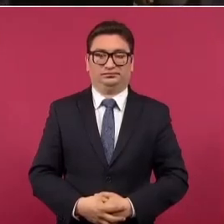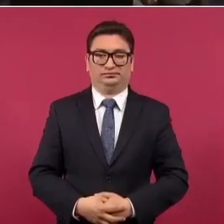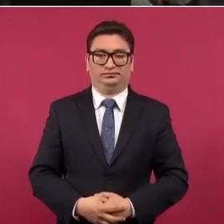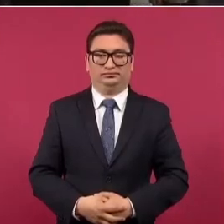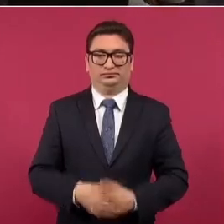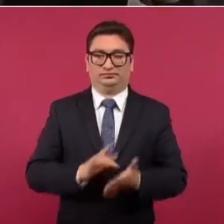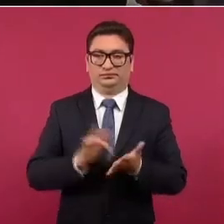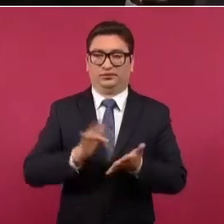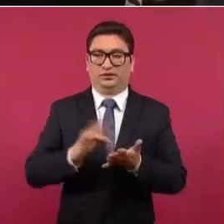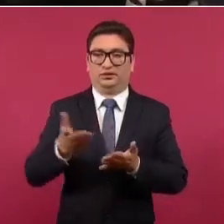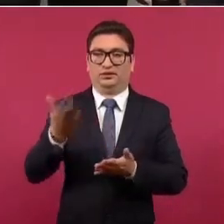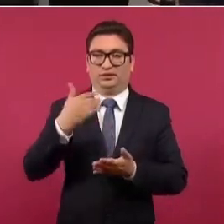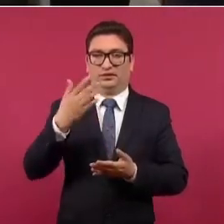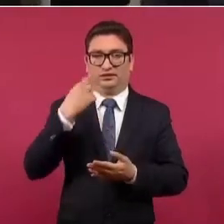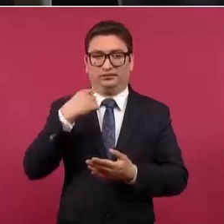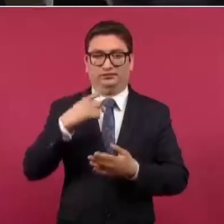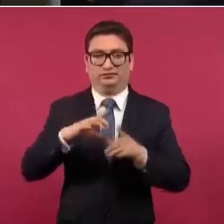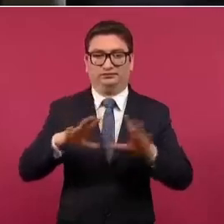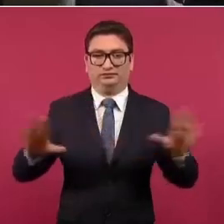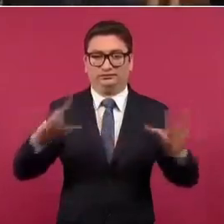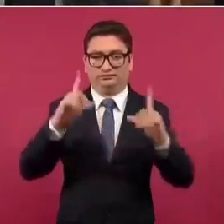A ver, vengas. Una foto.